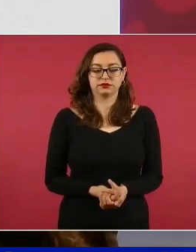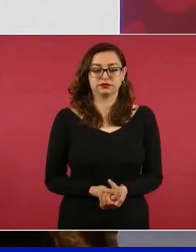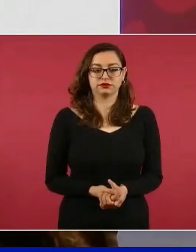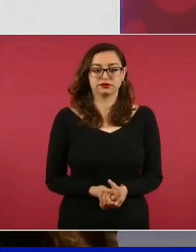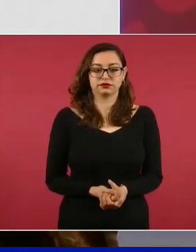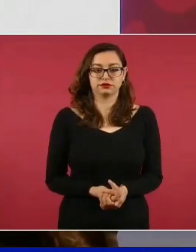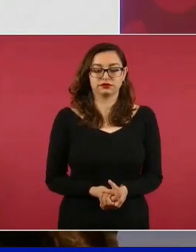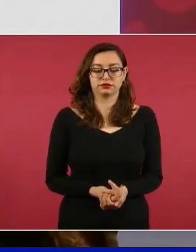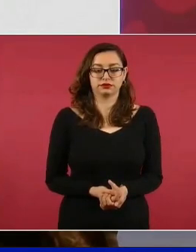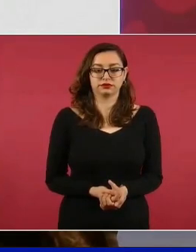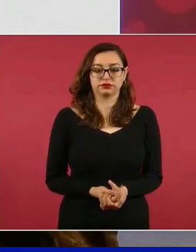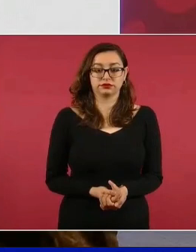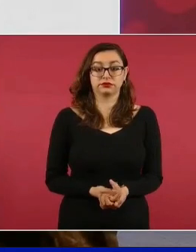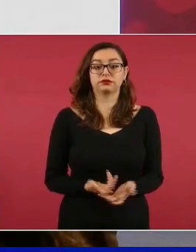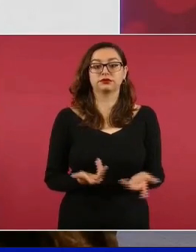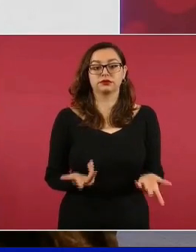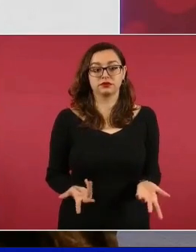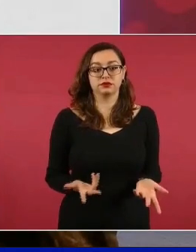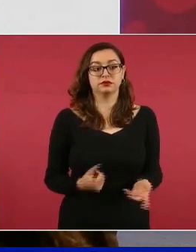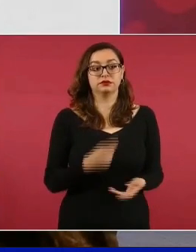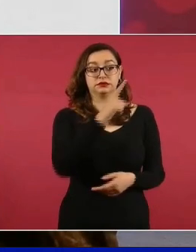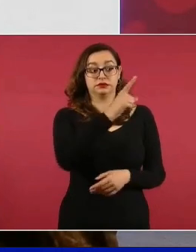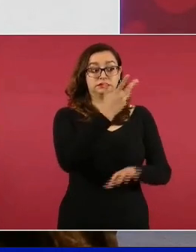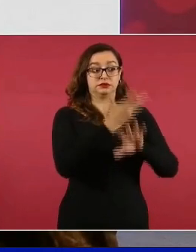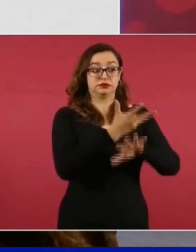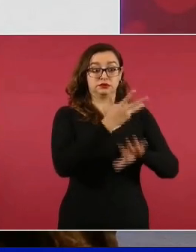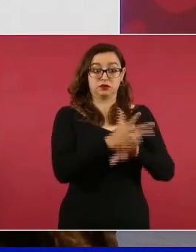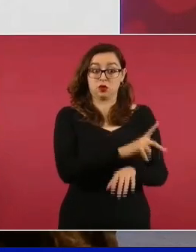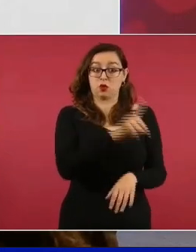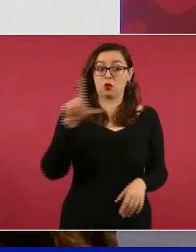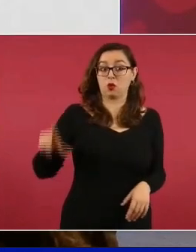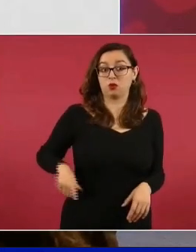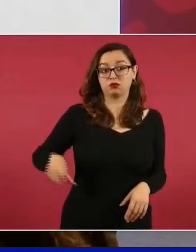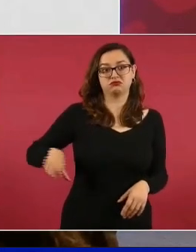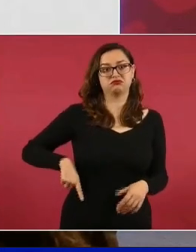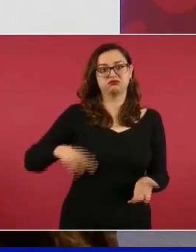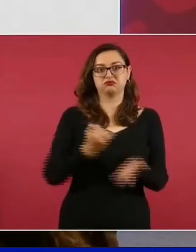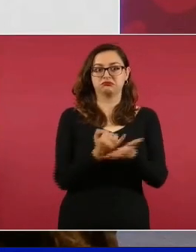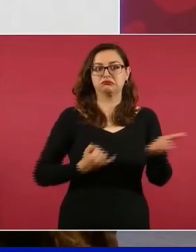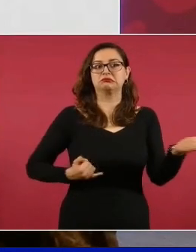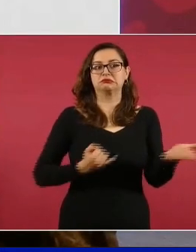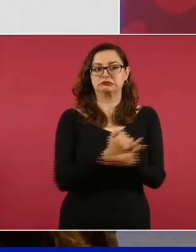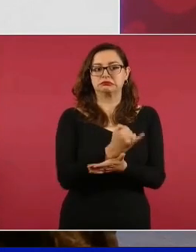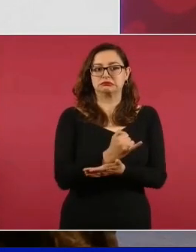Y como ya están aplicando subsidio, ya están bajando.